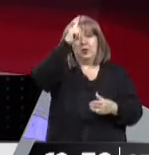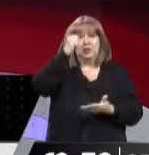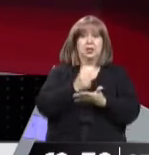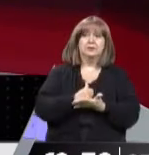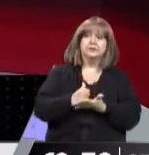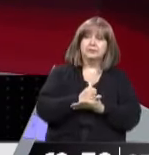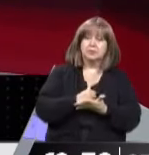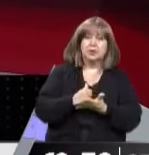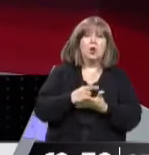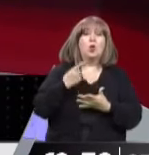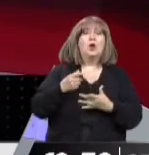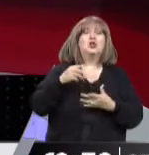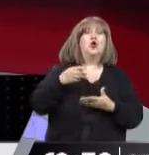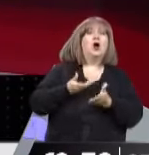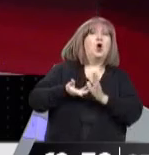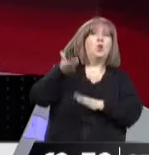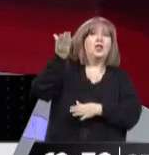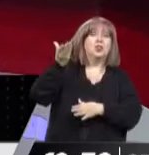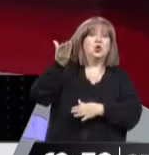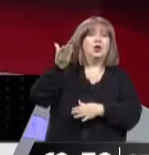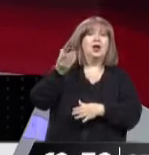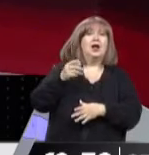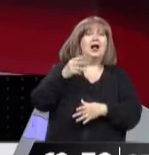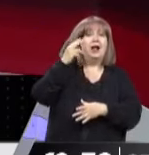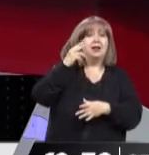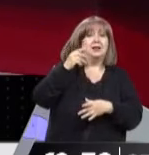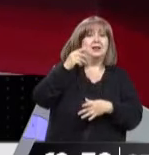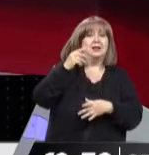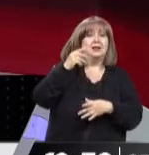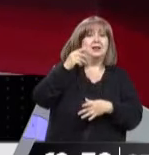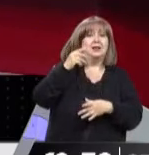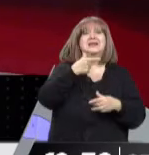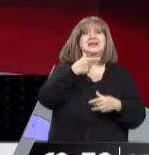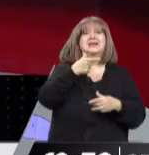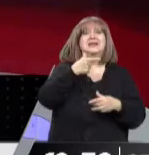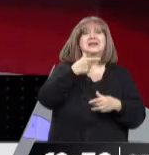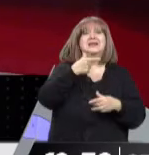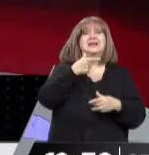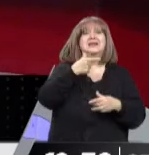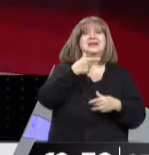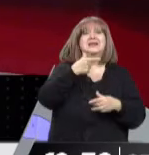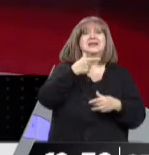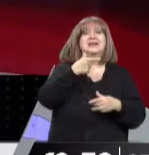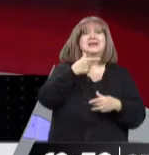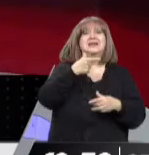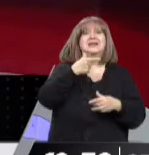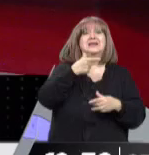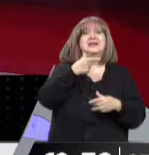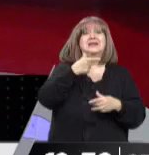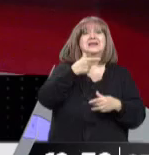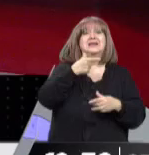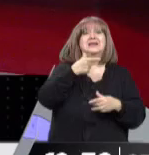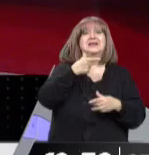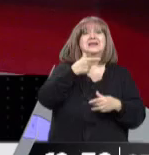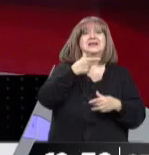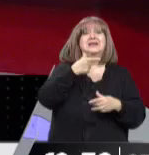jubilados van a cobrar aumentos correspondientes al noveno mes de este año recién en enero exactamente qué es lo que ellos están